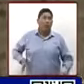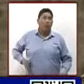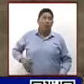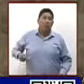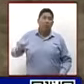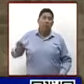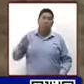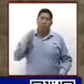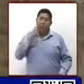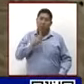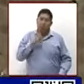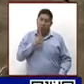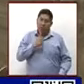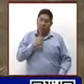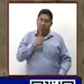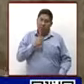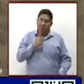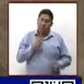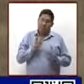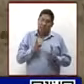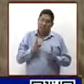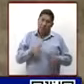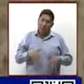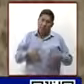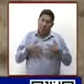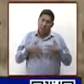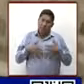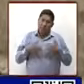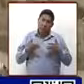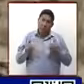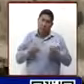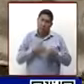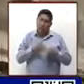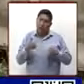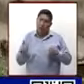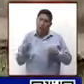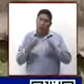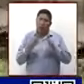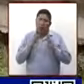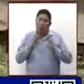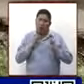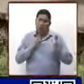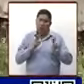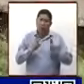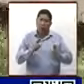que tuvo que sobrevivir acá, al lado del río.